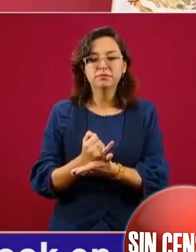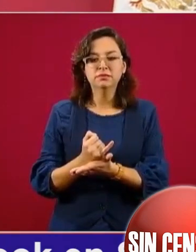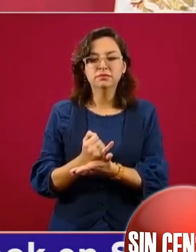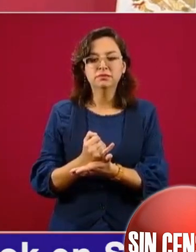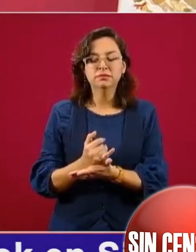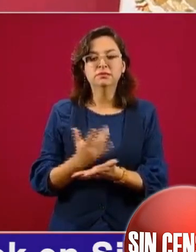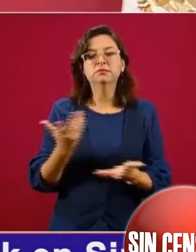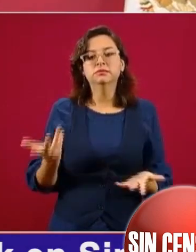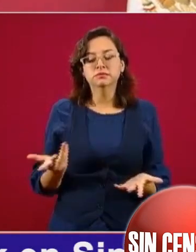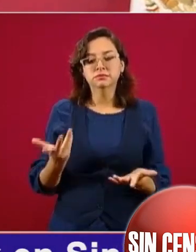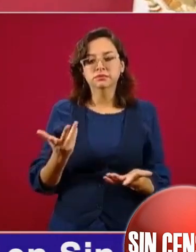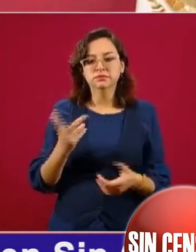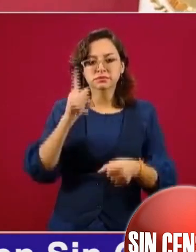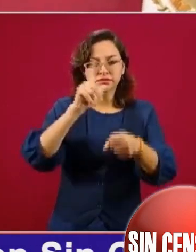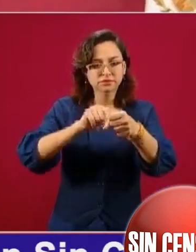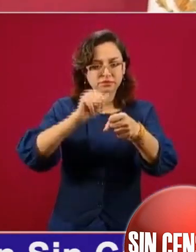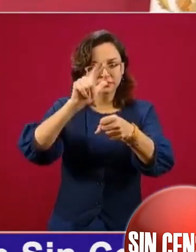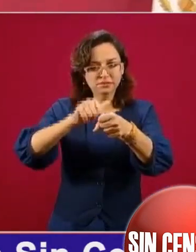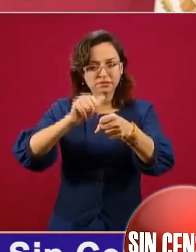del semáforo.